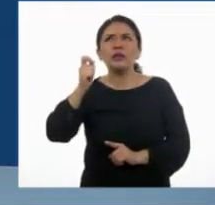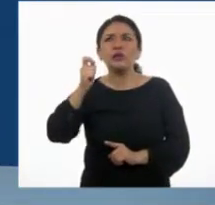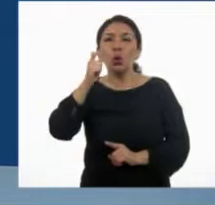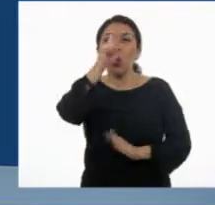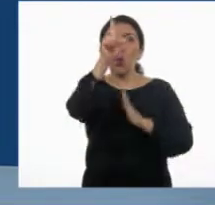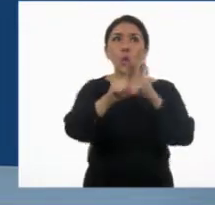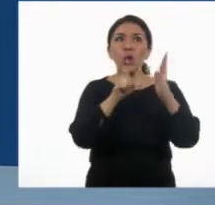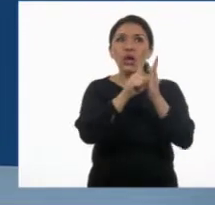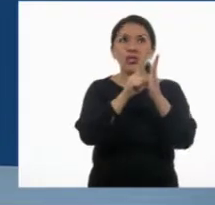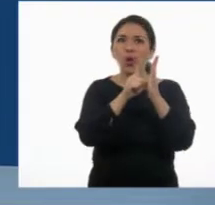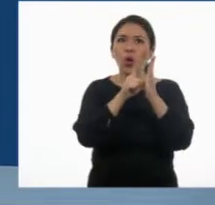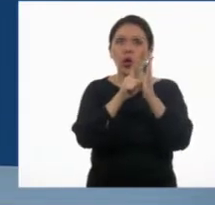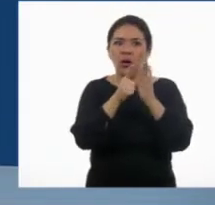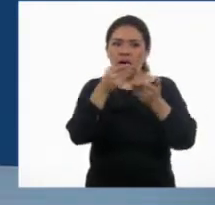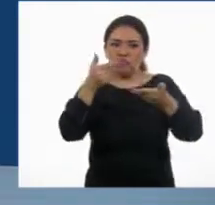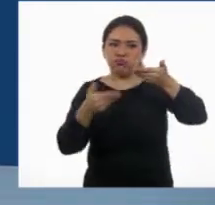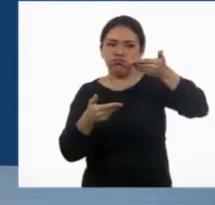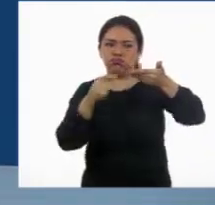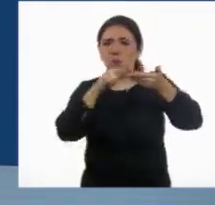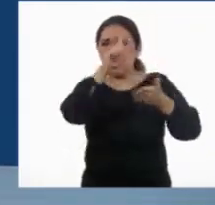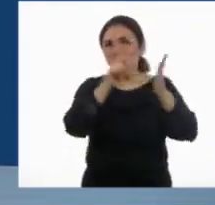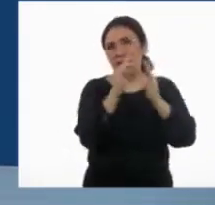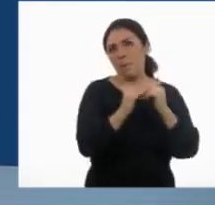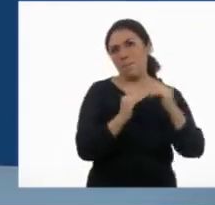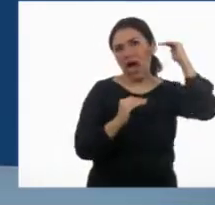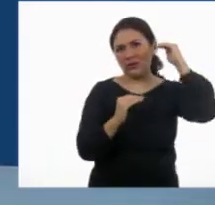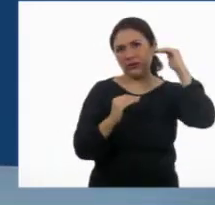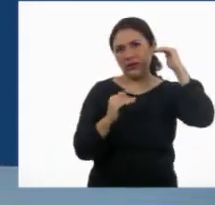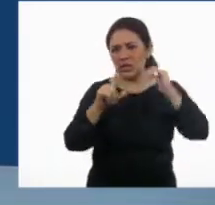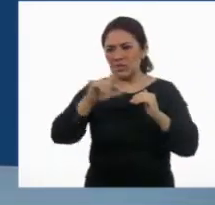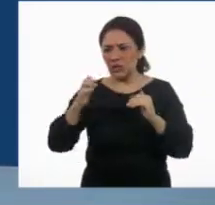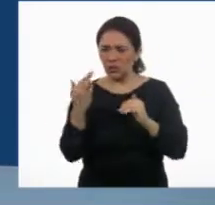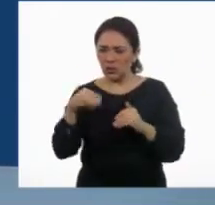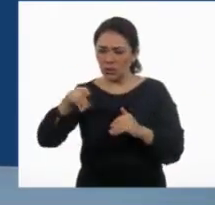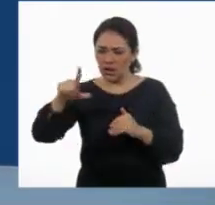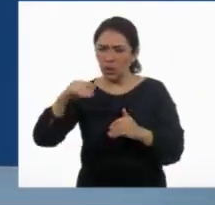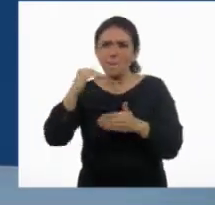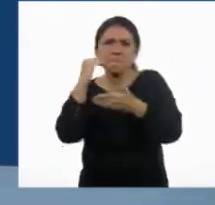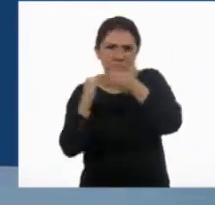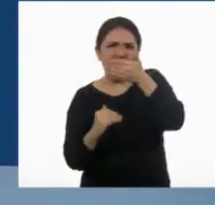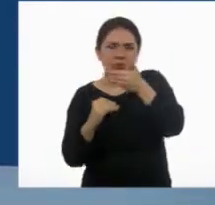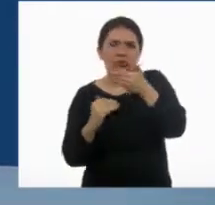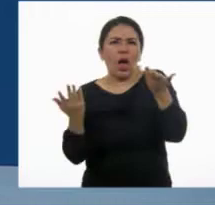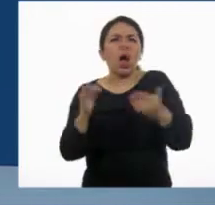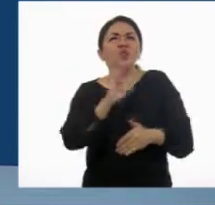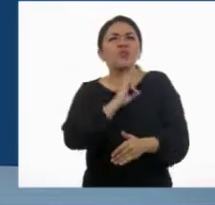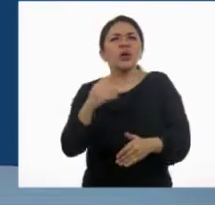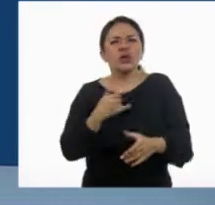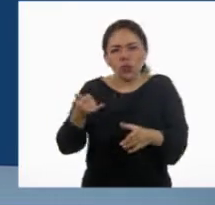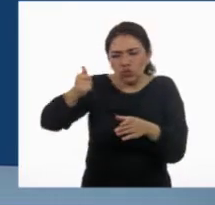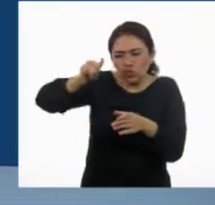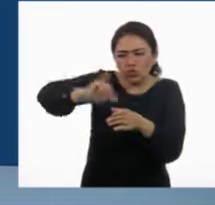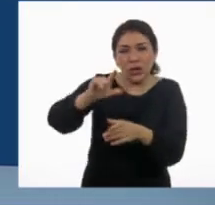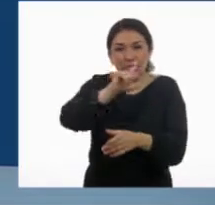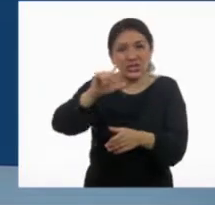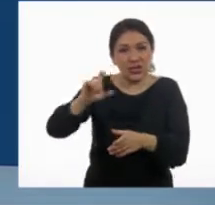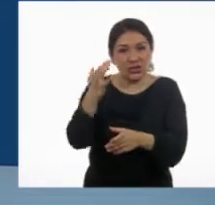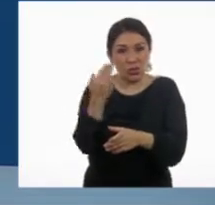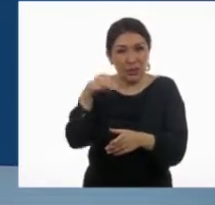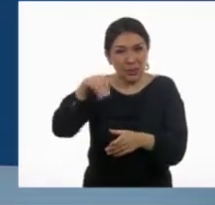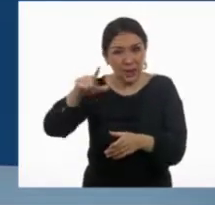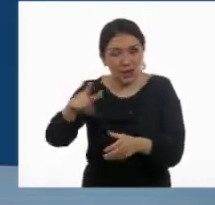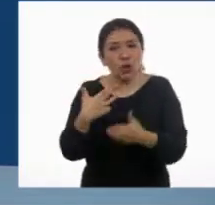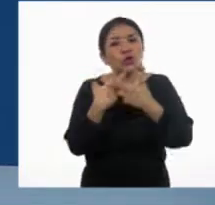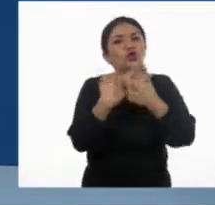litro. Uh-huh. Entonces, puedo llenar un envase y de 750 mililitros y me va